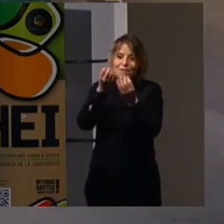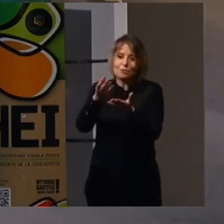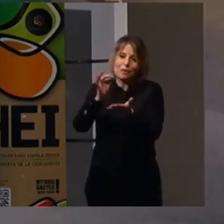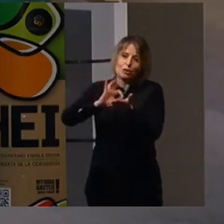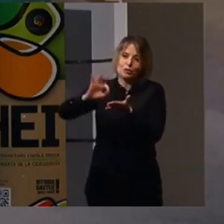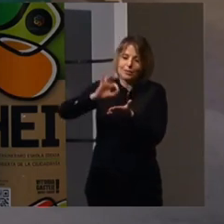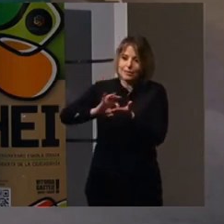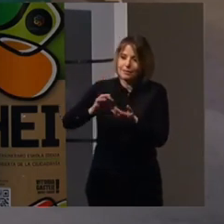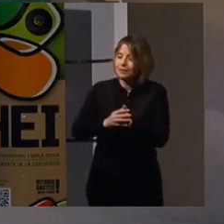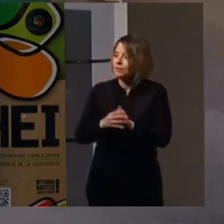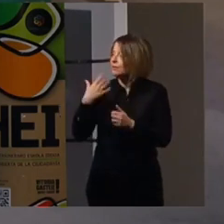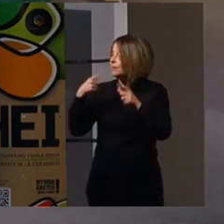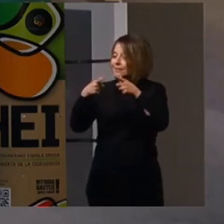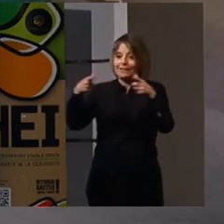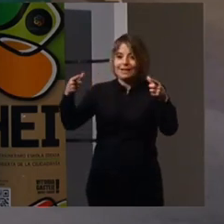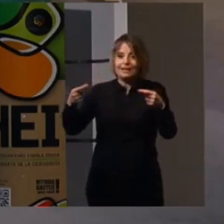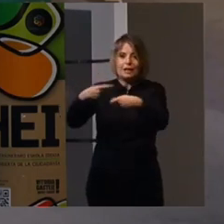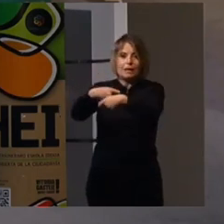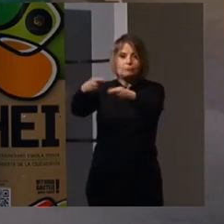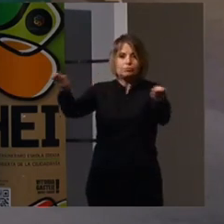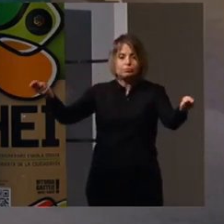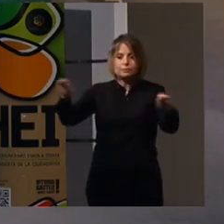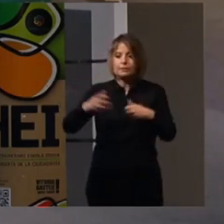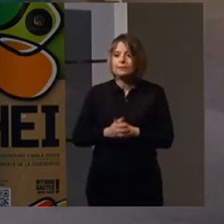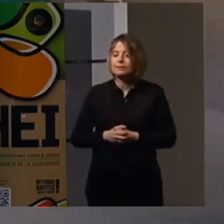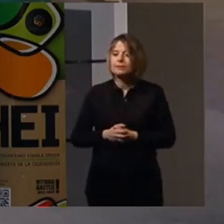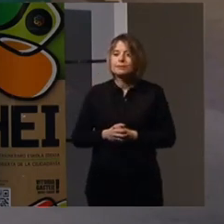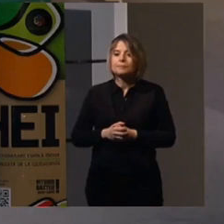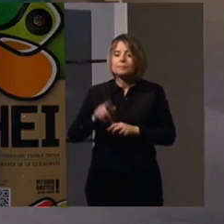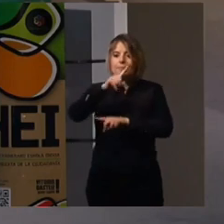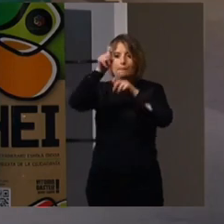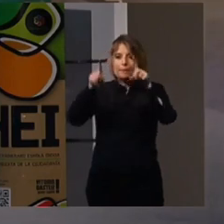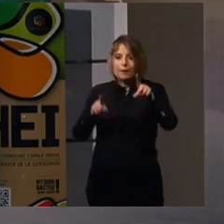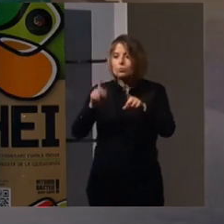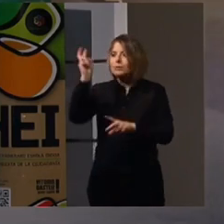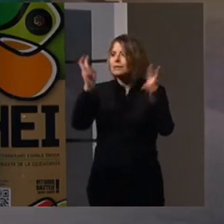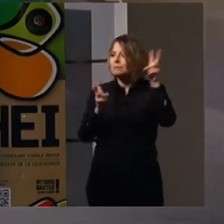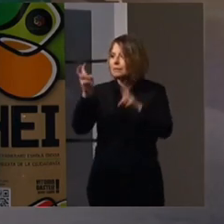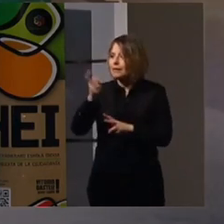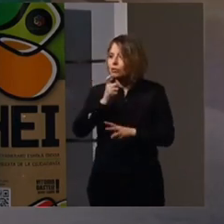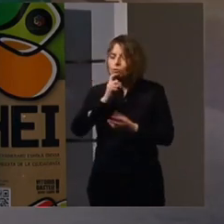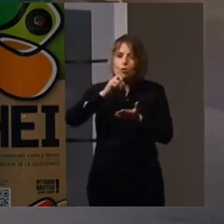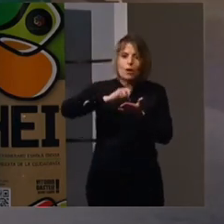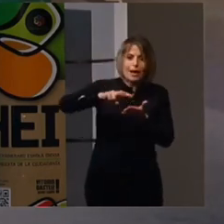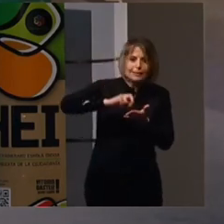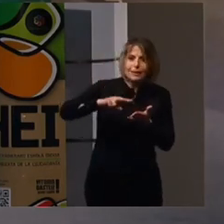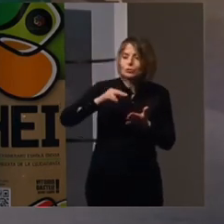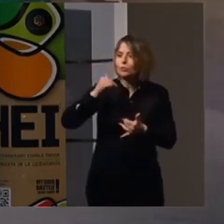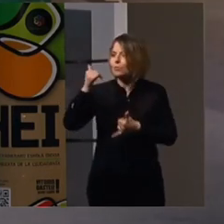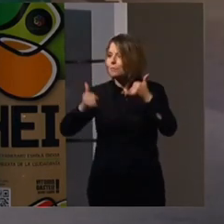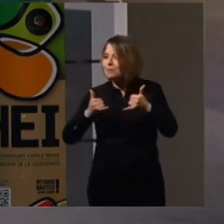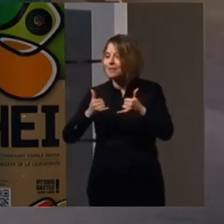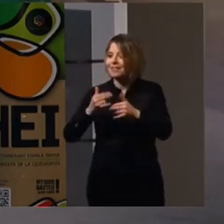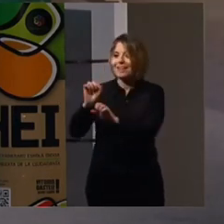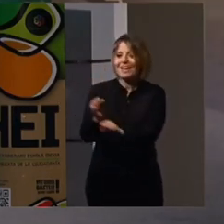servicio, digamos. Os han dado una tarjetica para preguntaros cómo habéis venido, si habéis venido andando, en bici, en